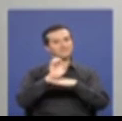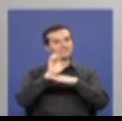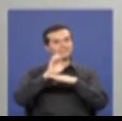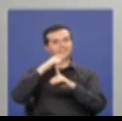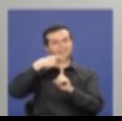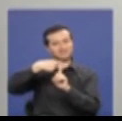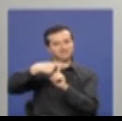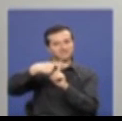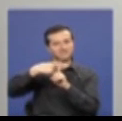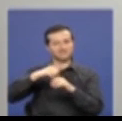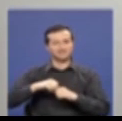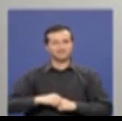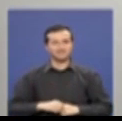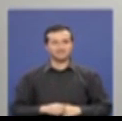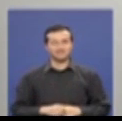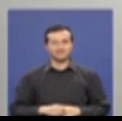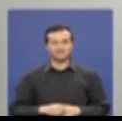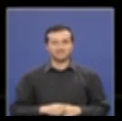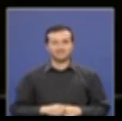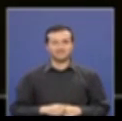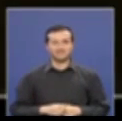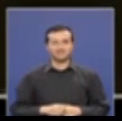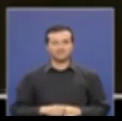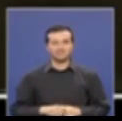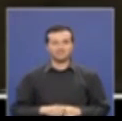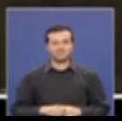Ecuador en positivo.